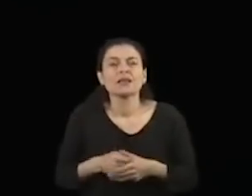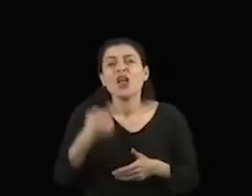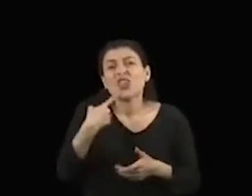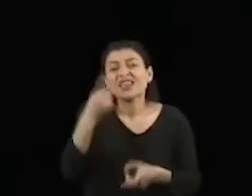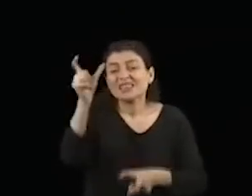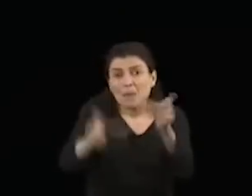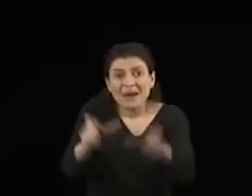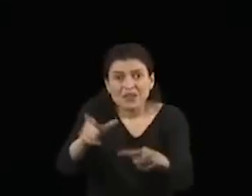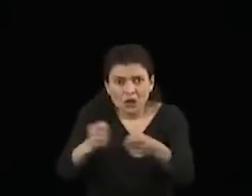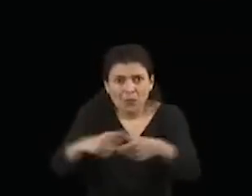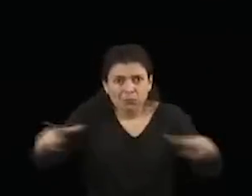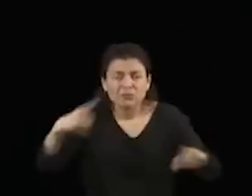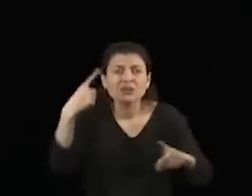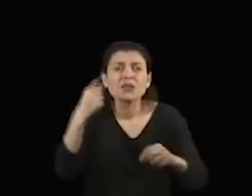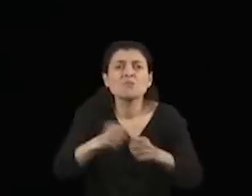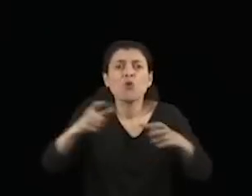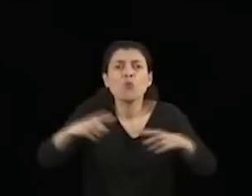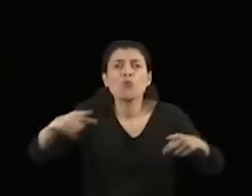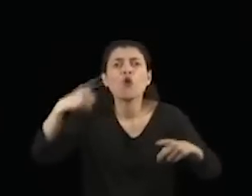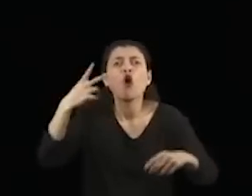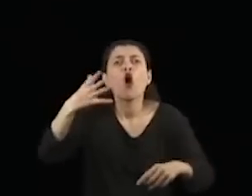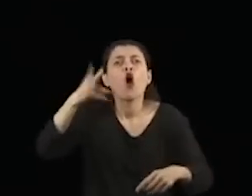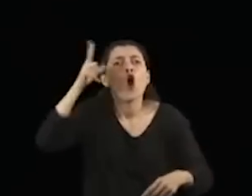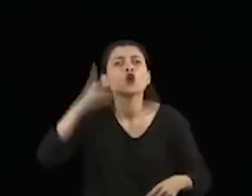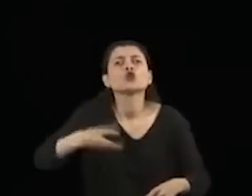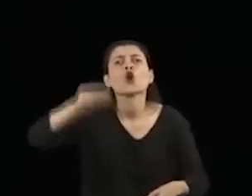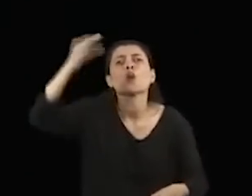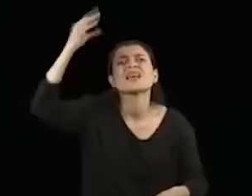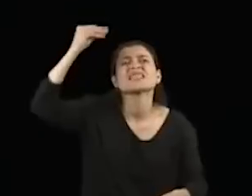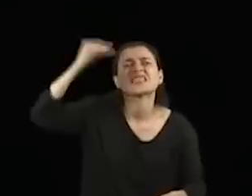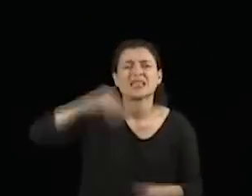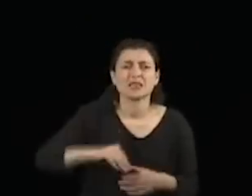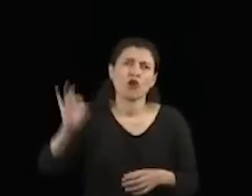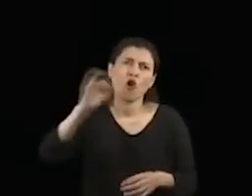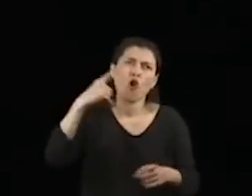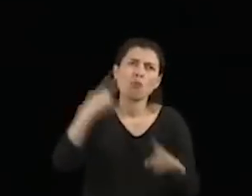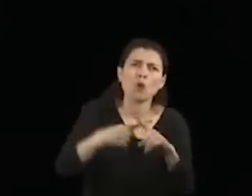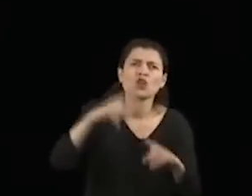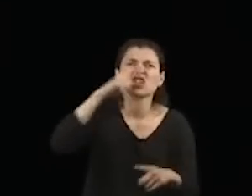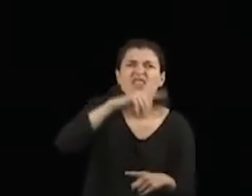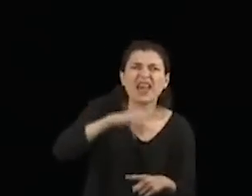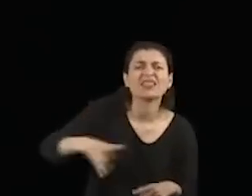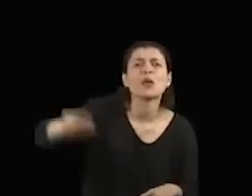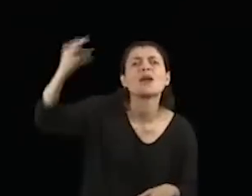se multiplicó por 8, o por 7 si ustedes quieren, no, por 8, pero...